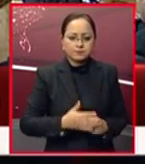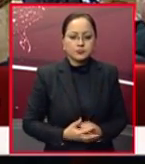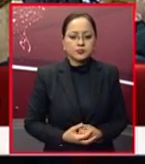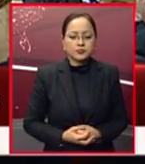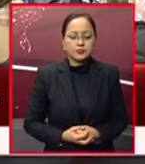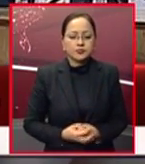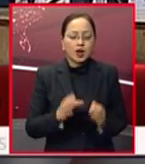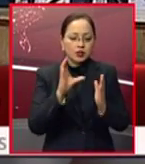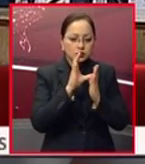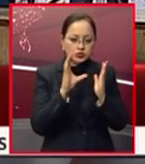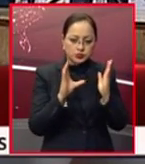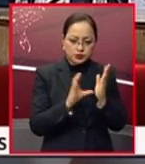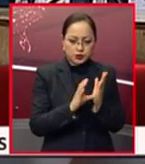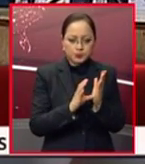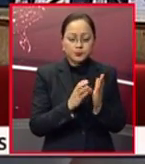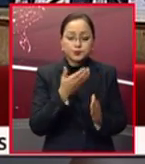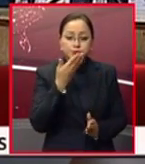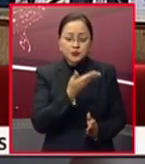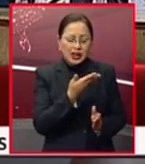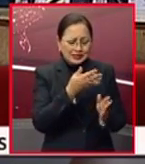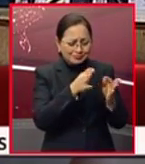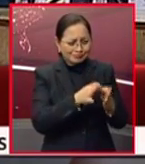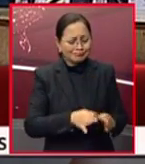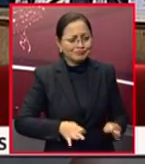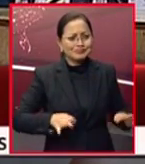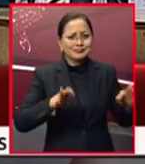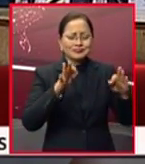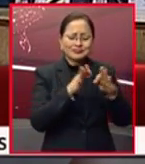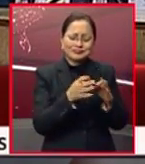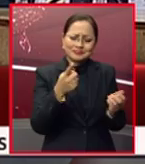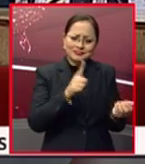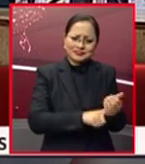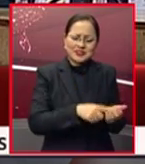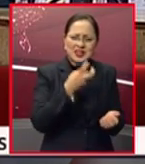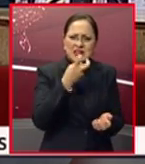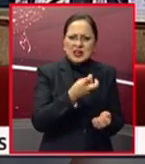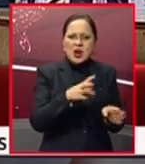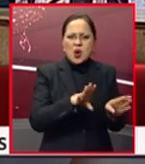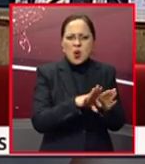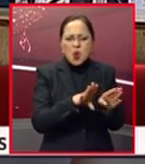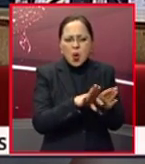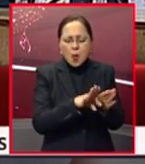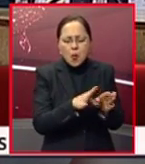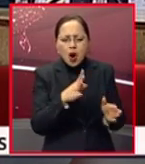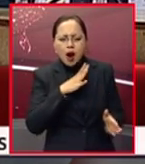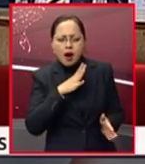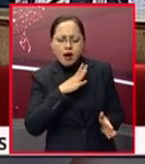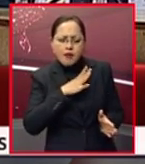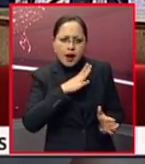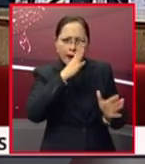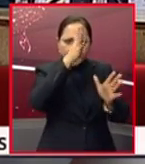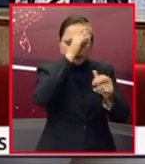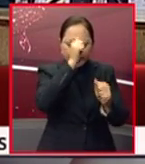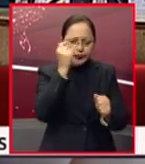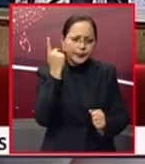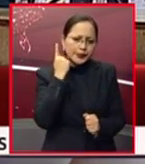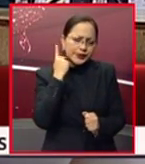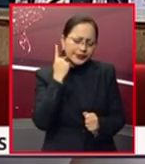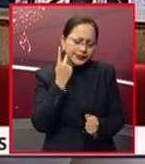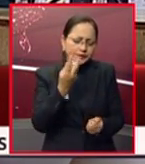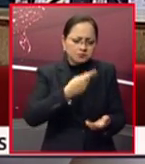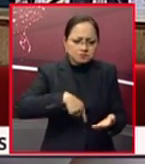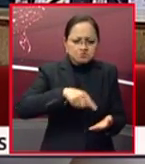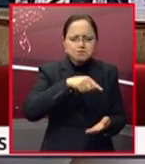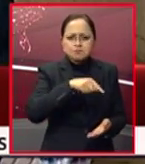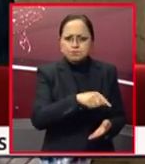La Constitución es en esencia y origen el pacto político primigenio